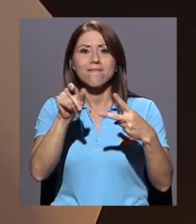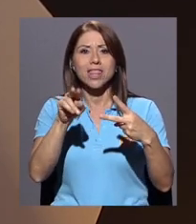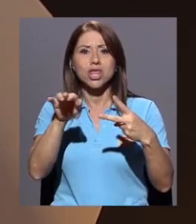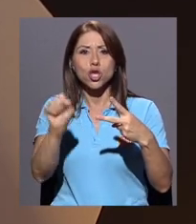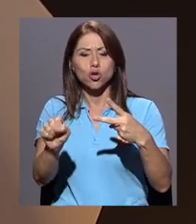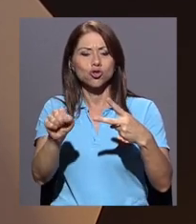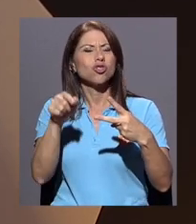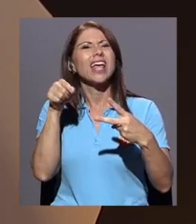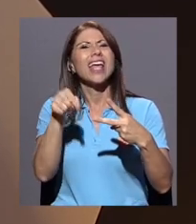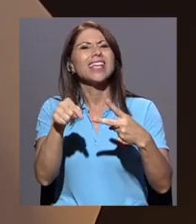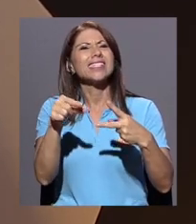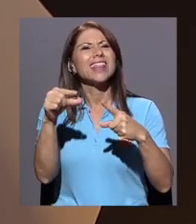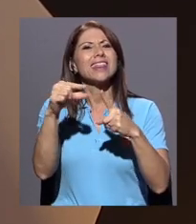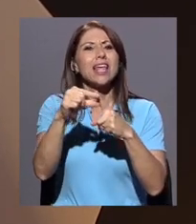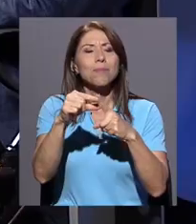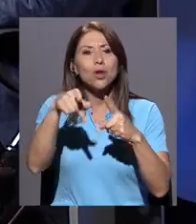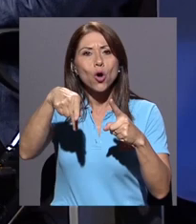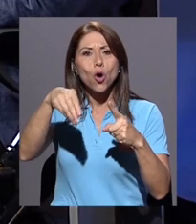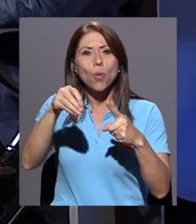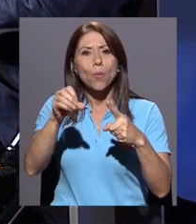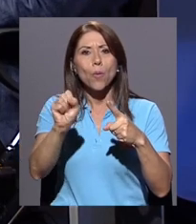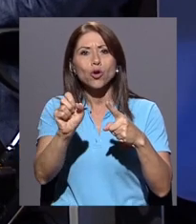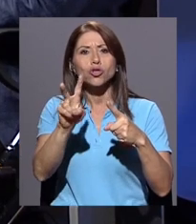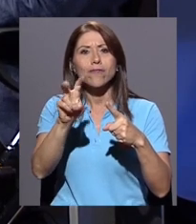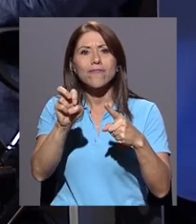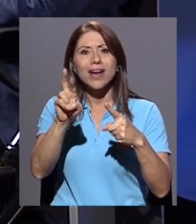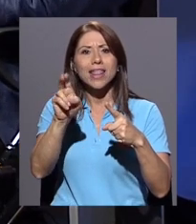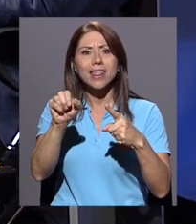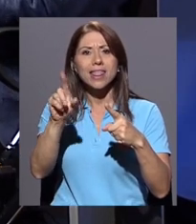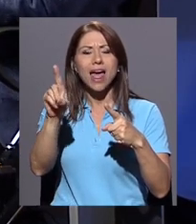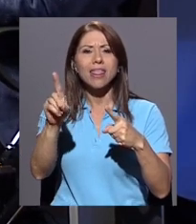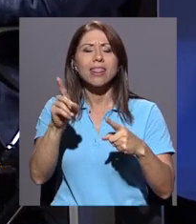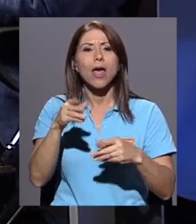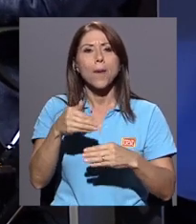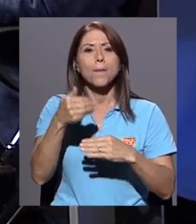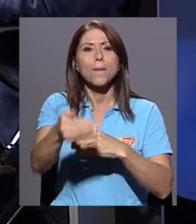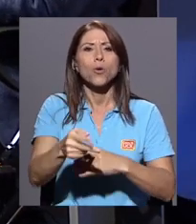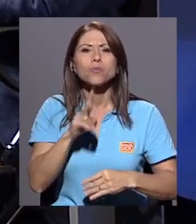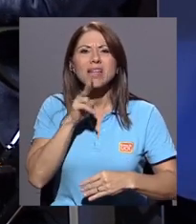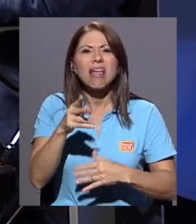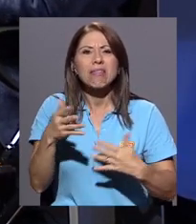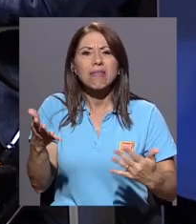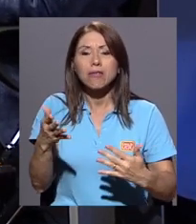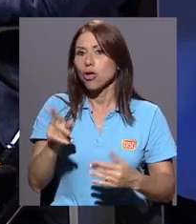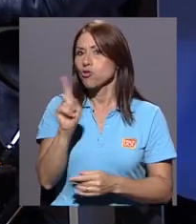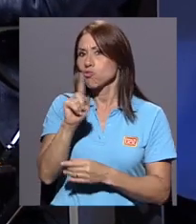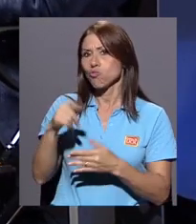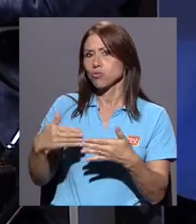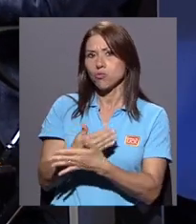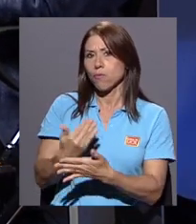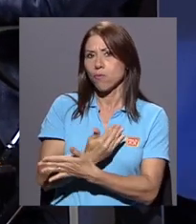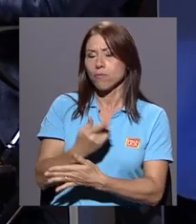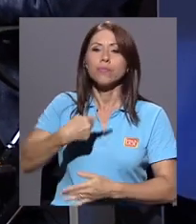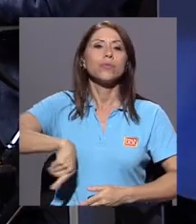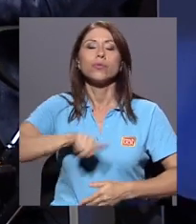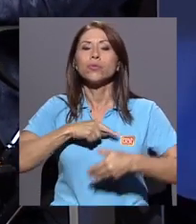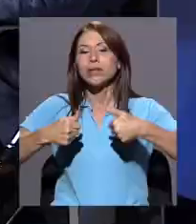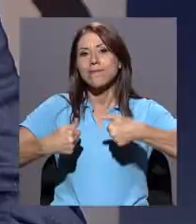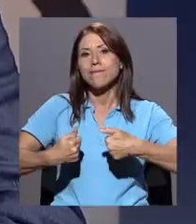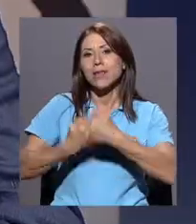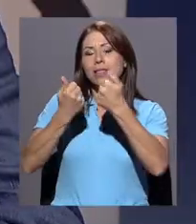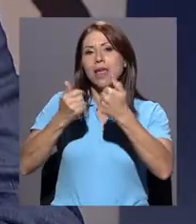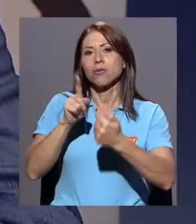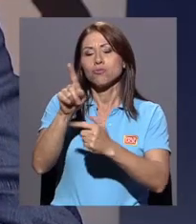¿Cómo podemos entender ese término, posverdad? La posverdad yo creo que en realidad no es un término totalmente nuevo. Lo que pasa es que estamos enfrentados a una